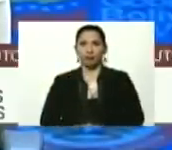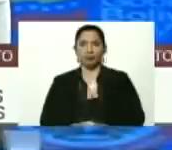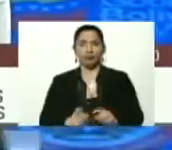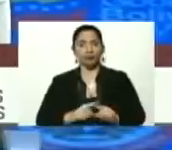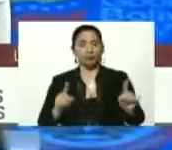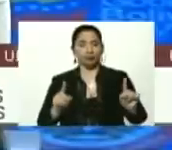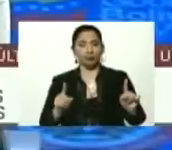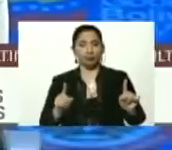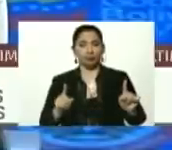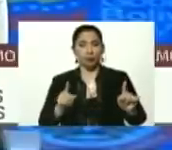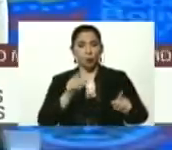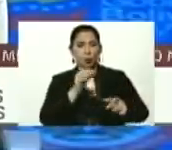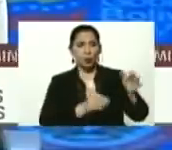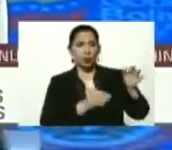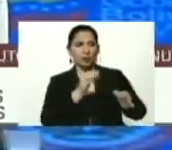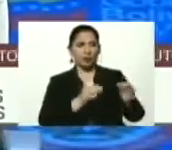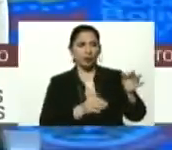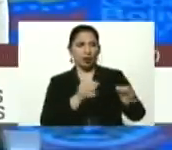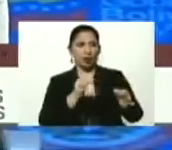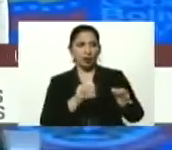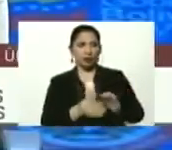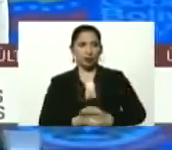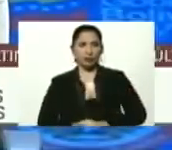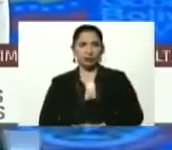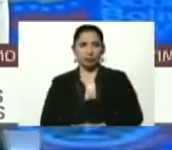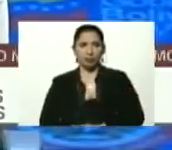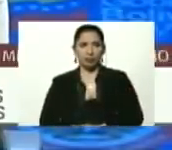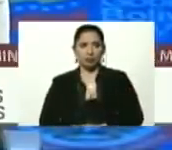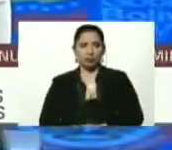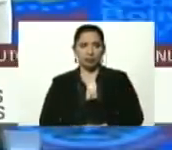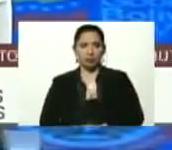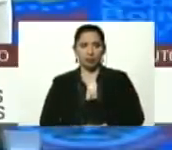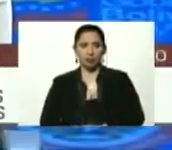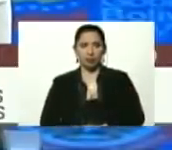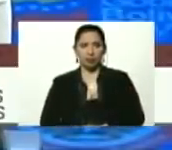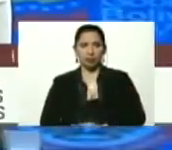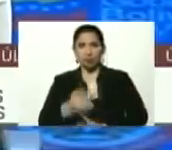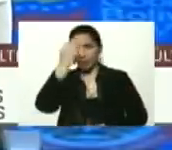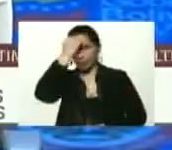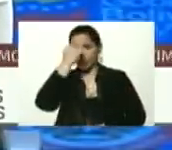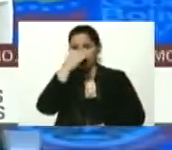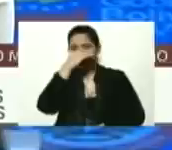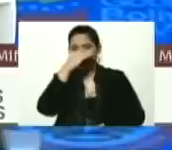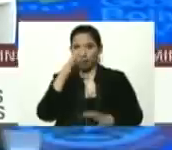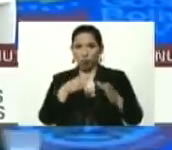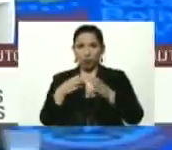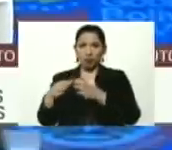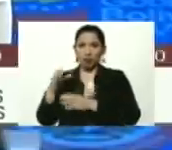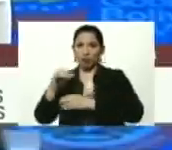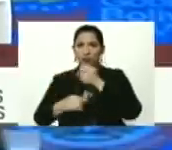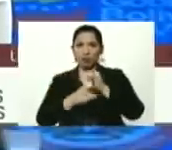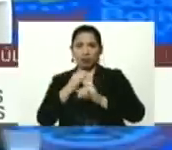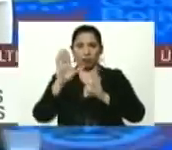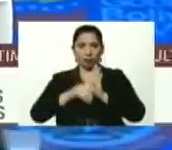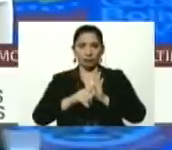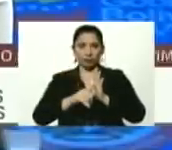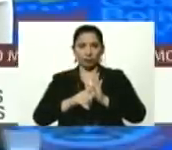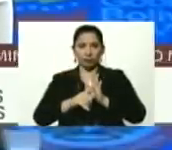para justificar su plataforma del crimen organizado internacional, que es robar.